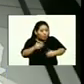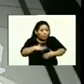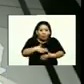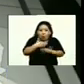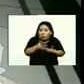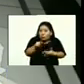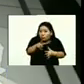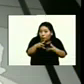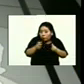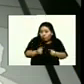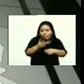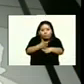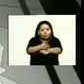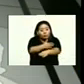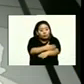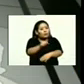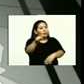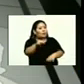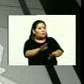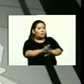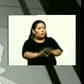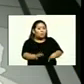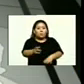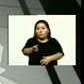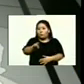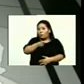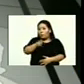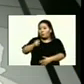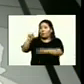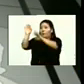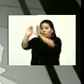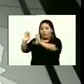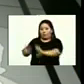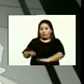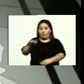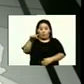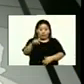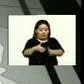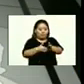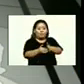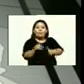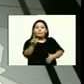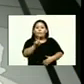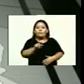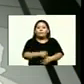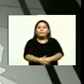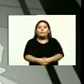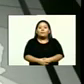hasta donde quieras. Hasta aquí con las condiciones climáticas para este inicio de semana.